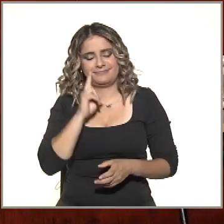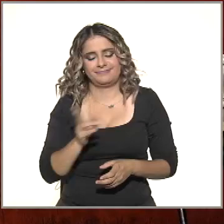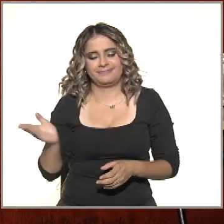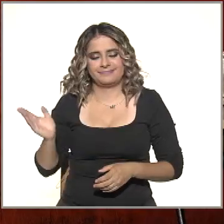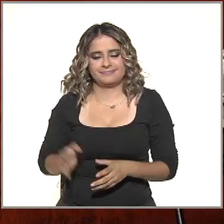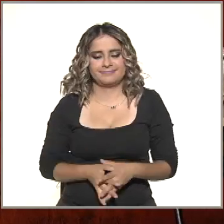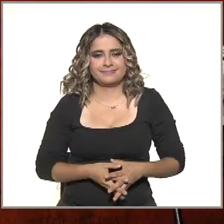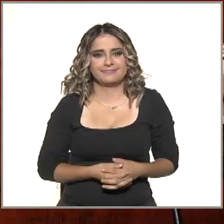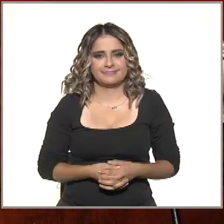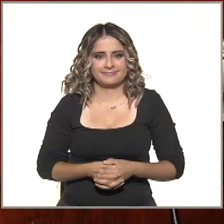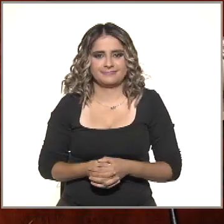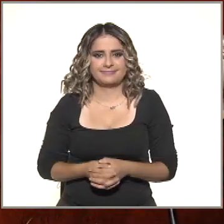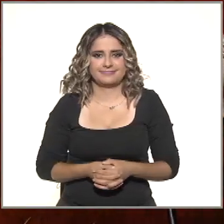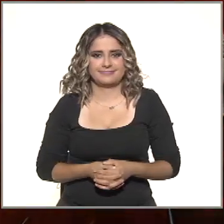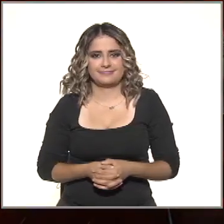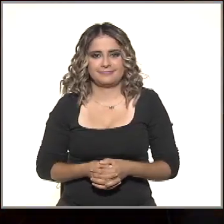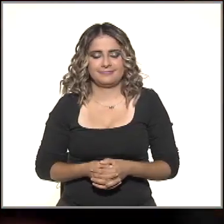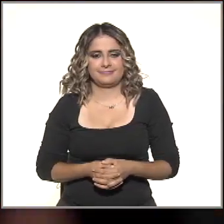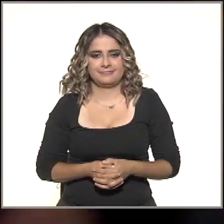siguiente testimonio.